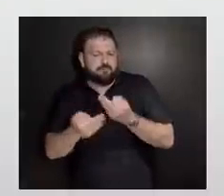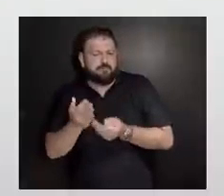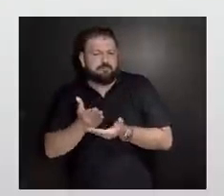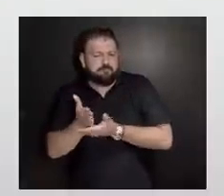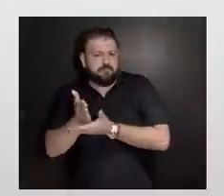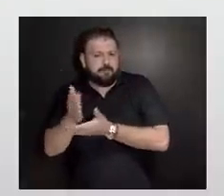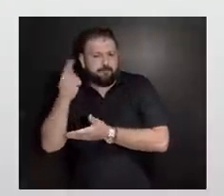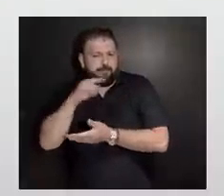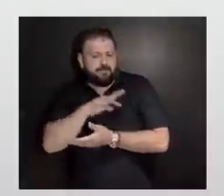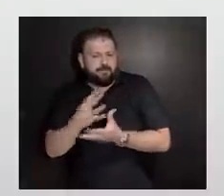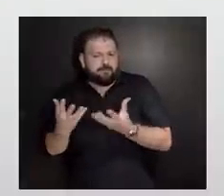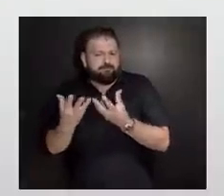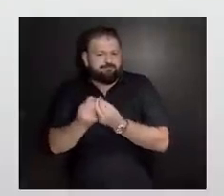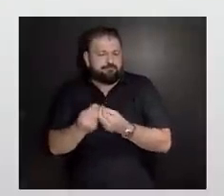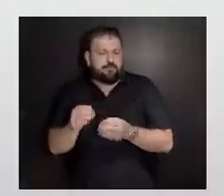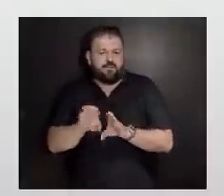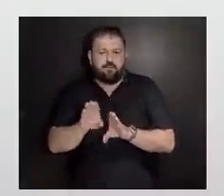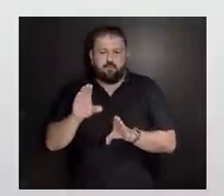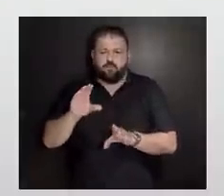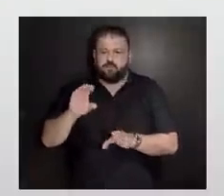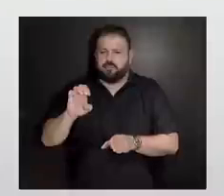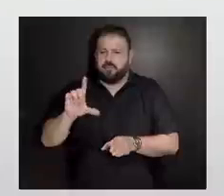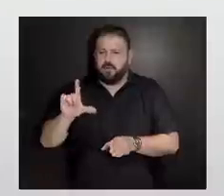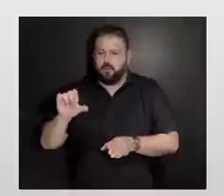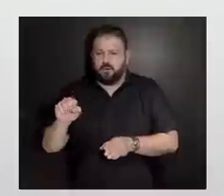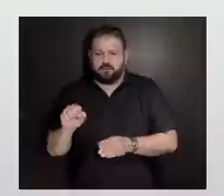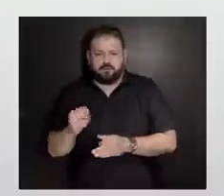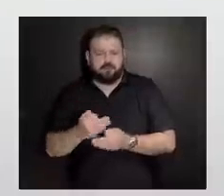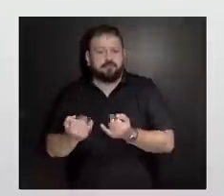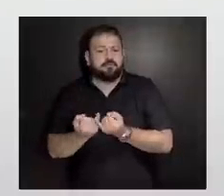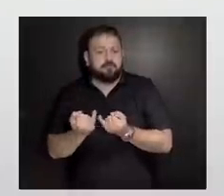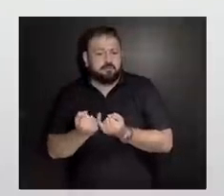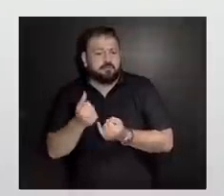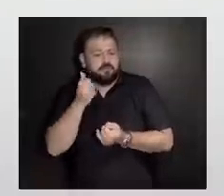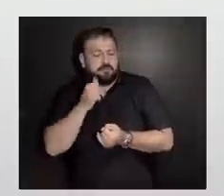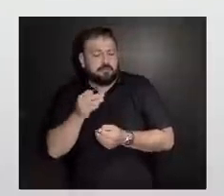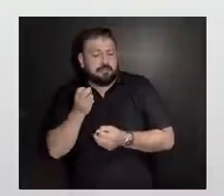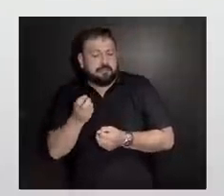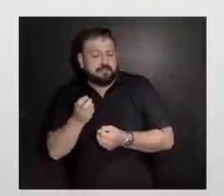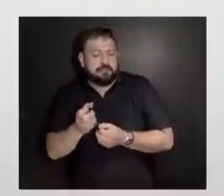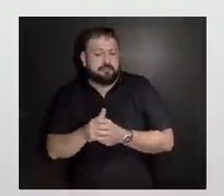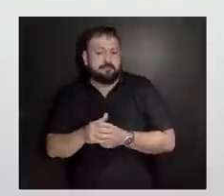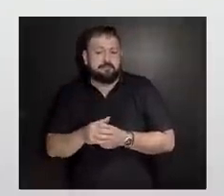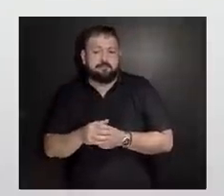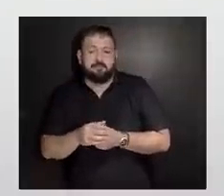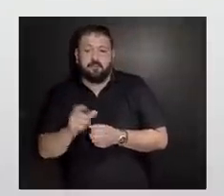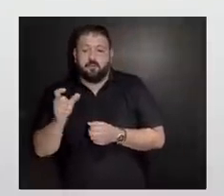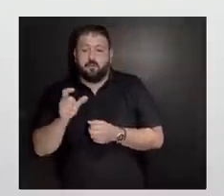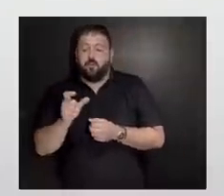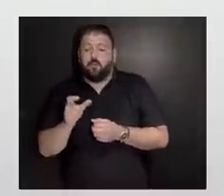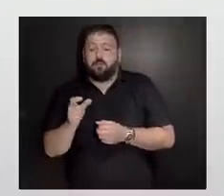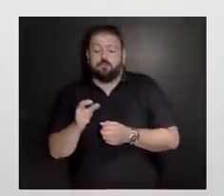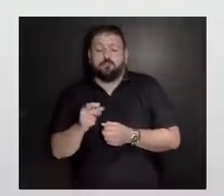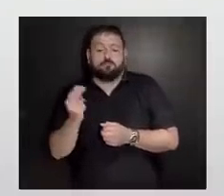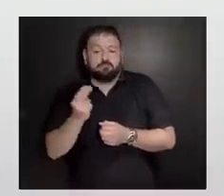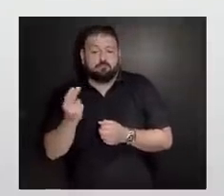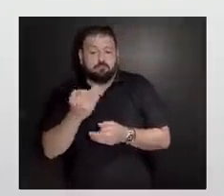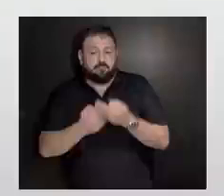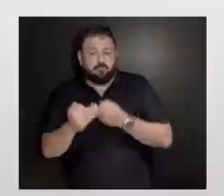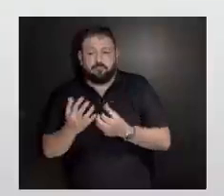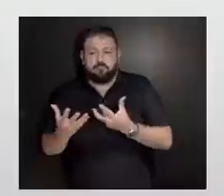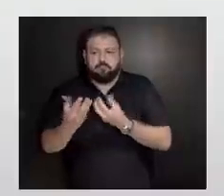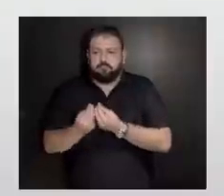células. De hecho, este tipo de entrada se conoce como difusión facilitada. Es cuando la glucosa se necesita unir a